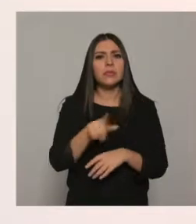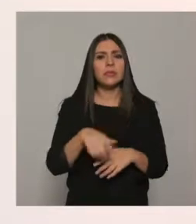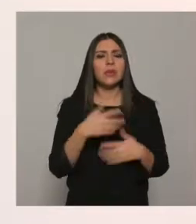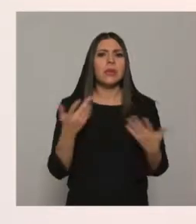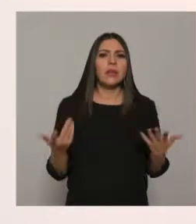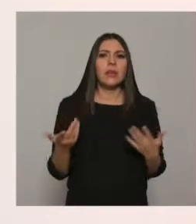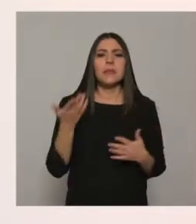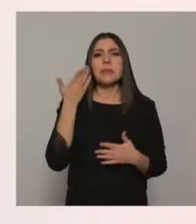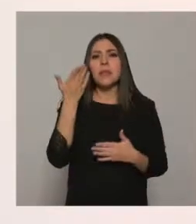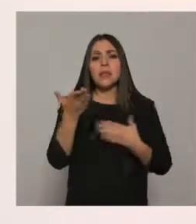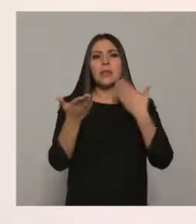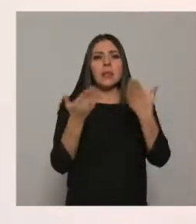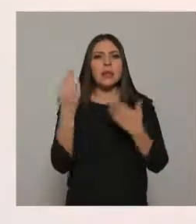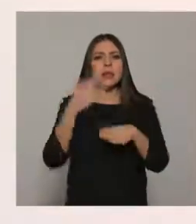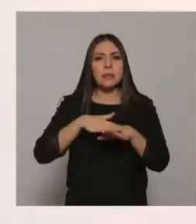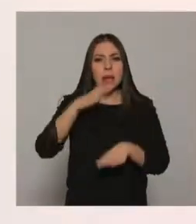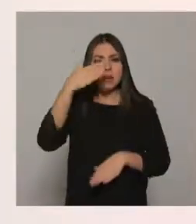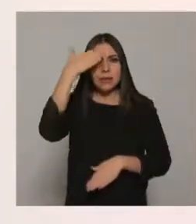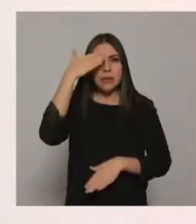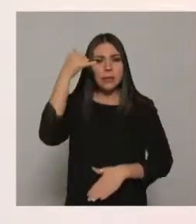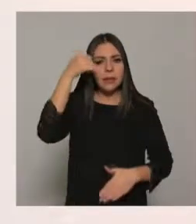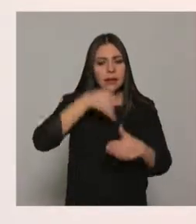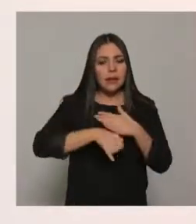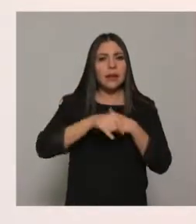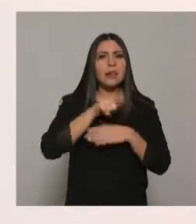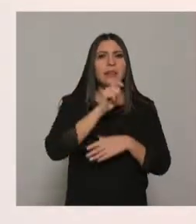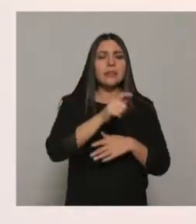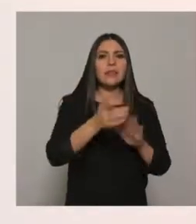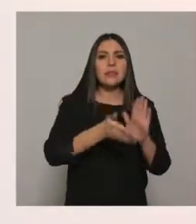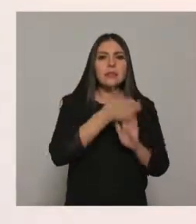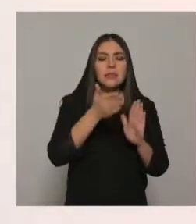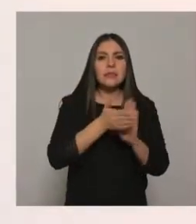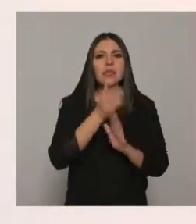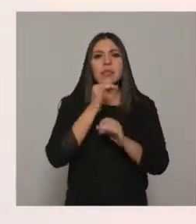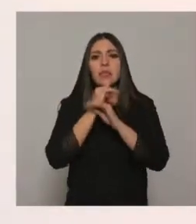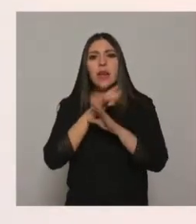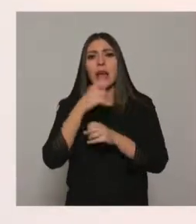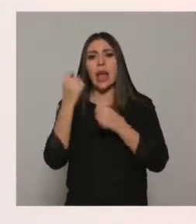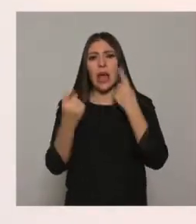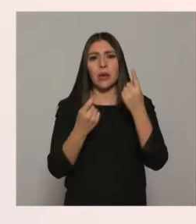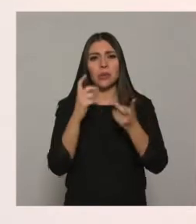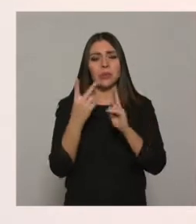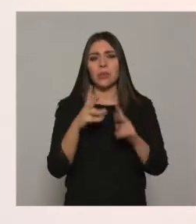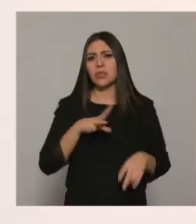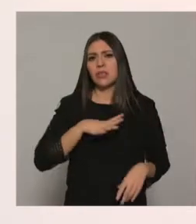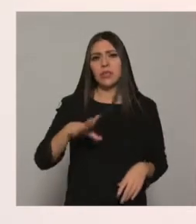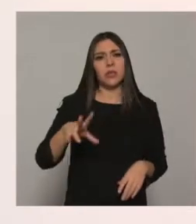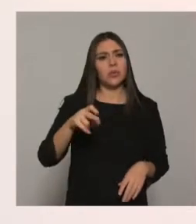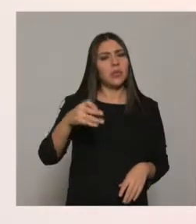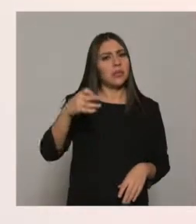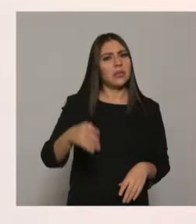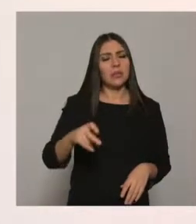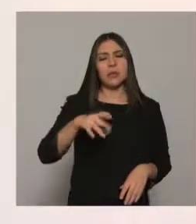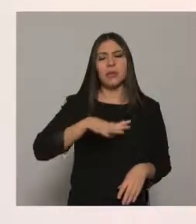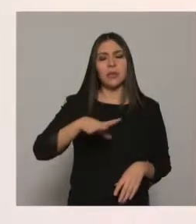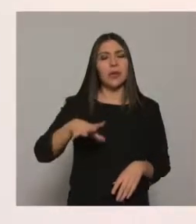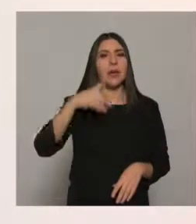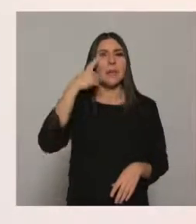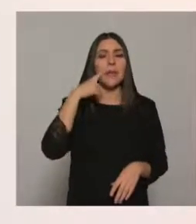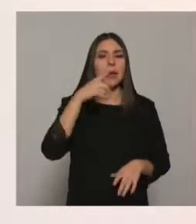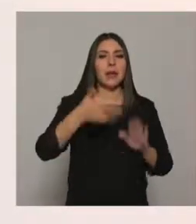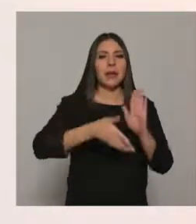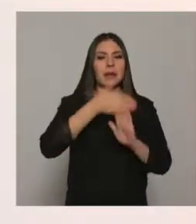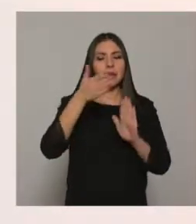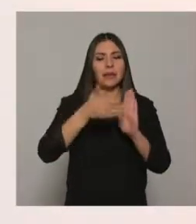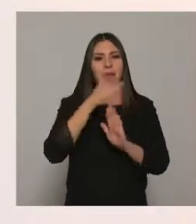de trabajo y más información sobre el proyecto. Hay algunos vecinos que de plano se oponen a este plan de ampliación de este medio de transporte